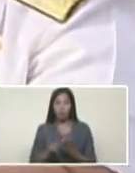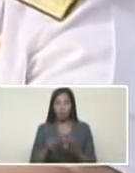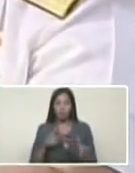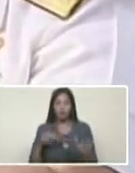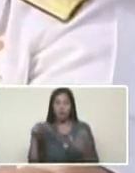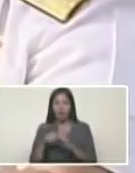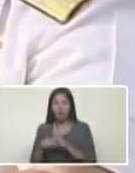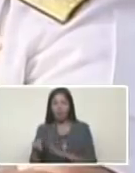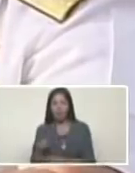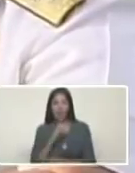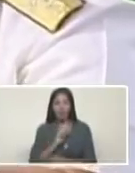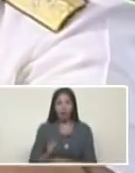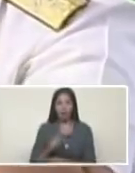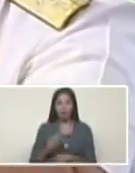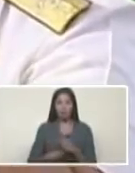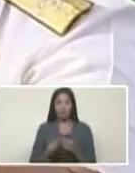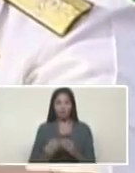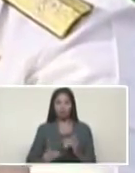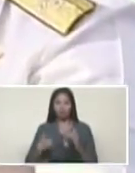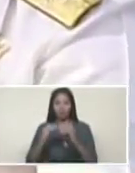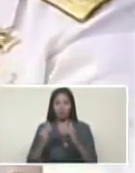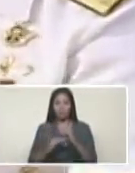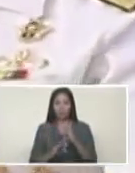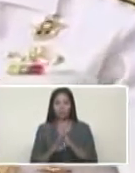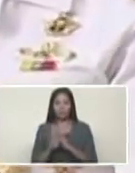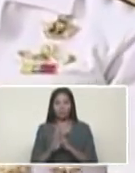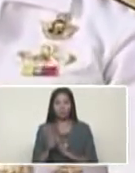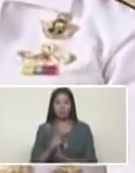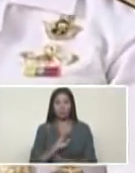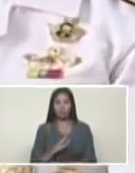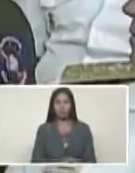la autosostenibilidad para el desarrollo de la Fuerza Armada.